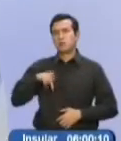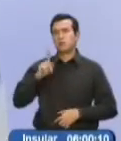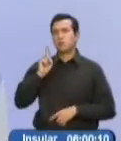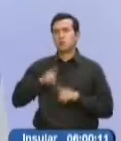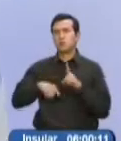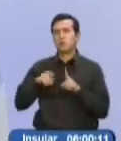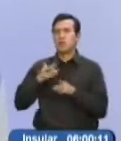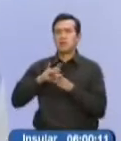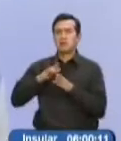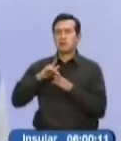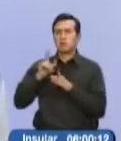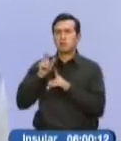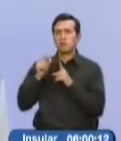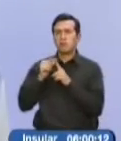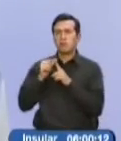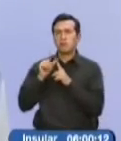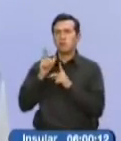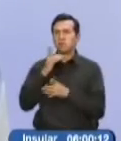la palabra riesgo